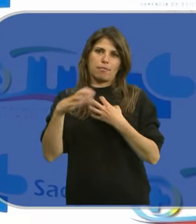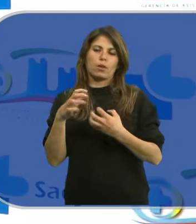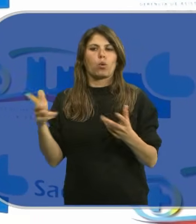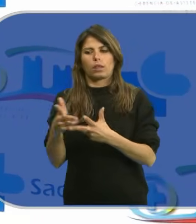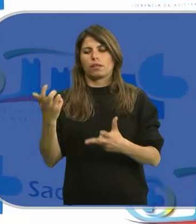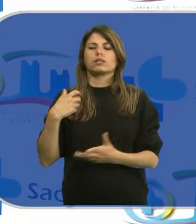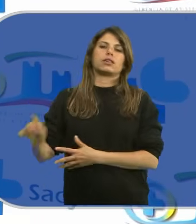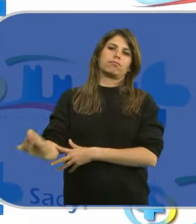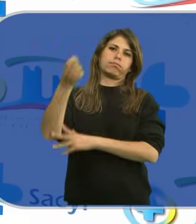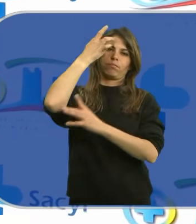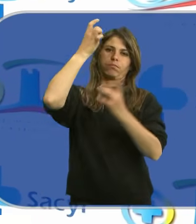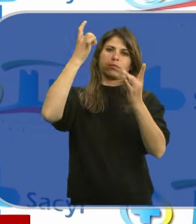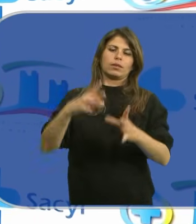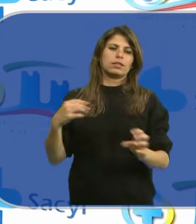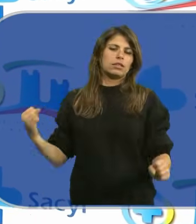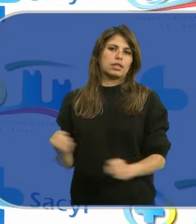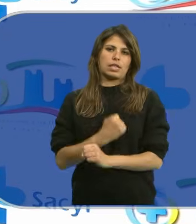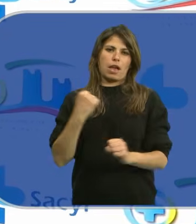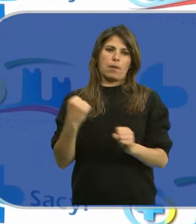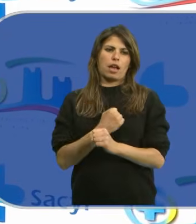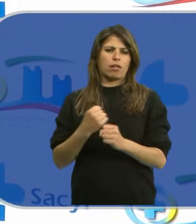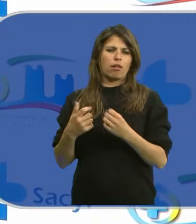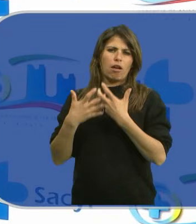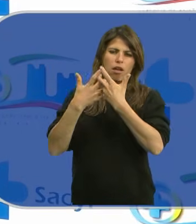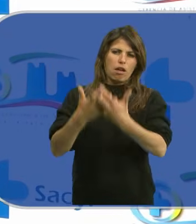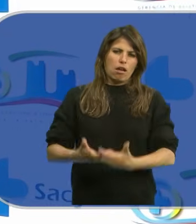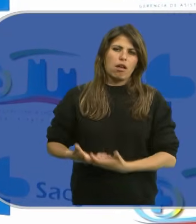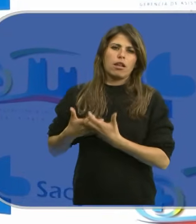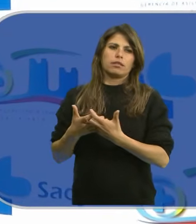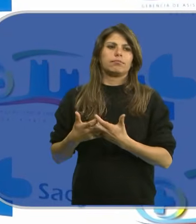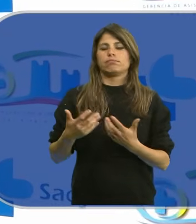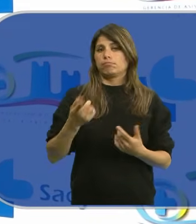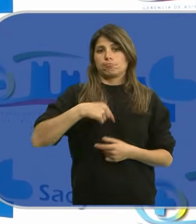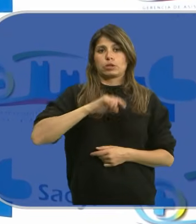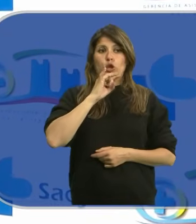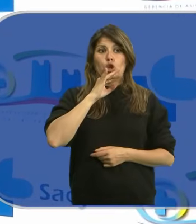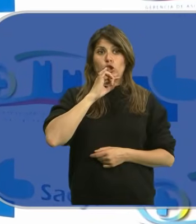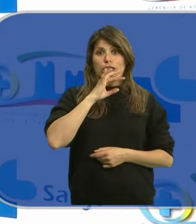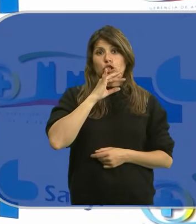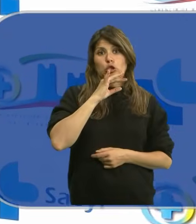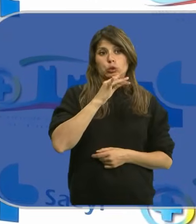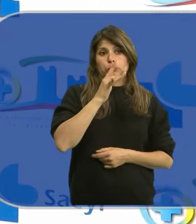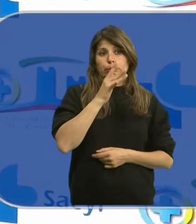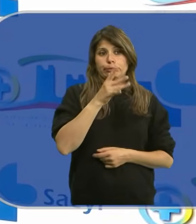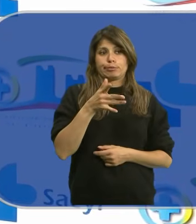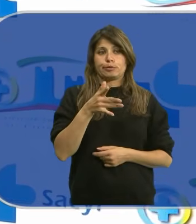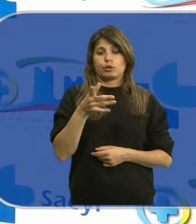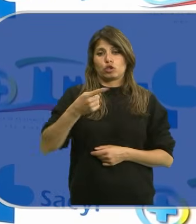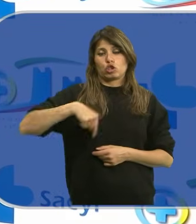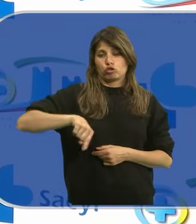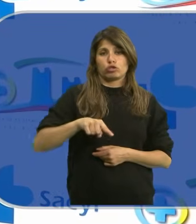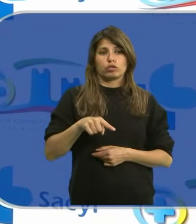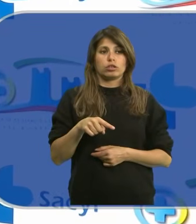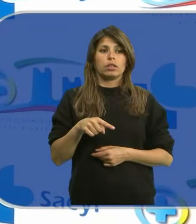hemos conseguido, ¿no? Ha sido un trabajo muy laborioso, pero estamos muy contentos además porque somos uno de